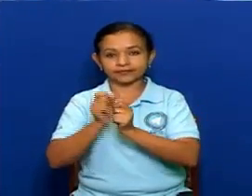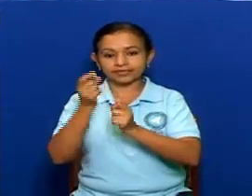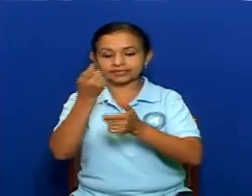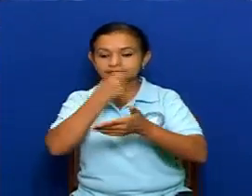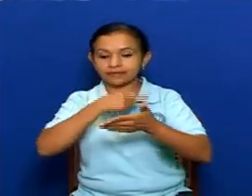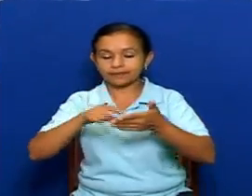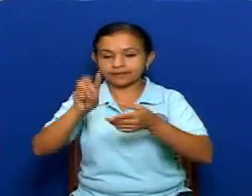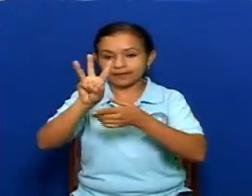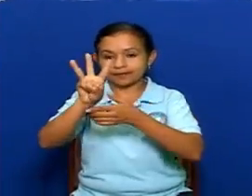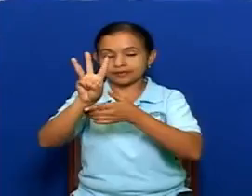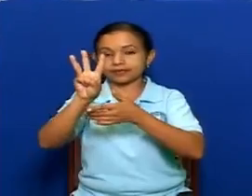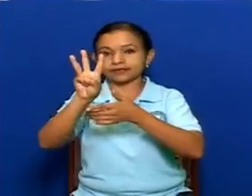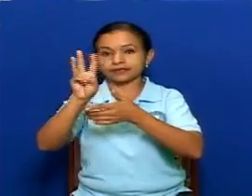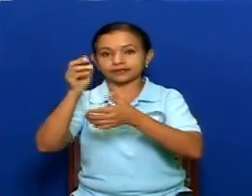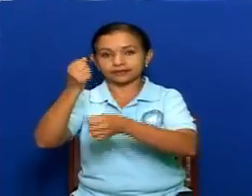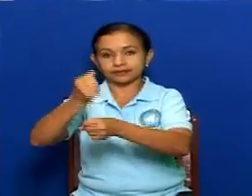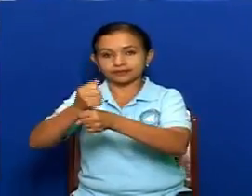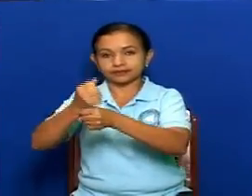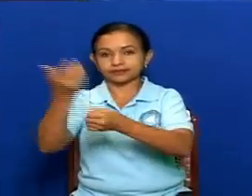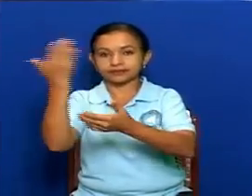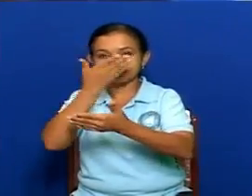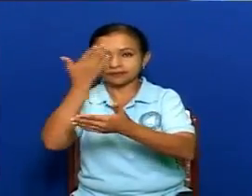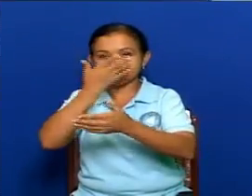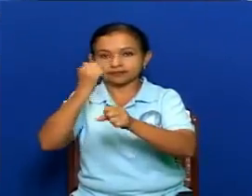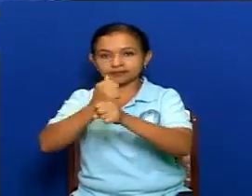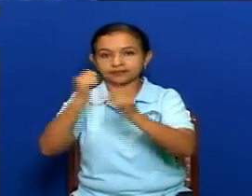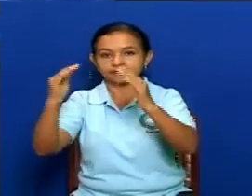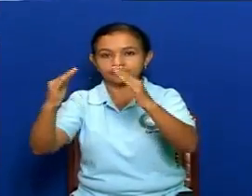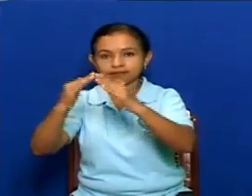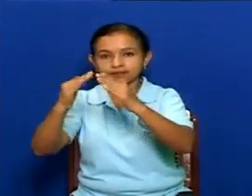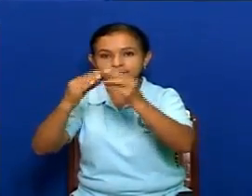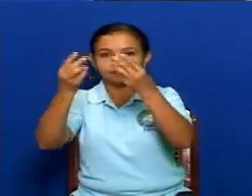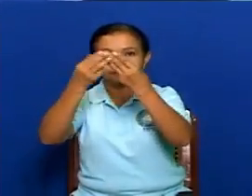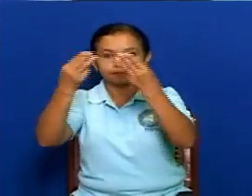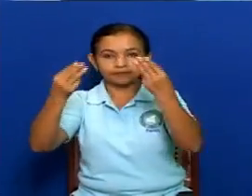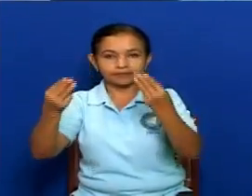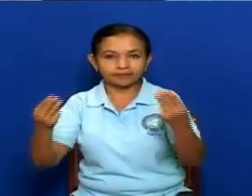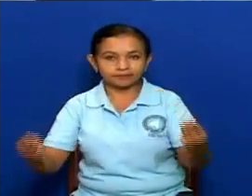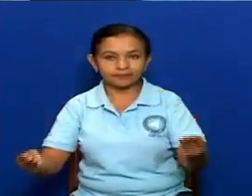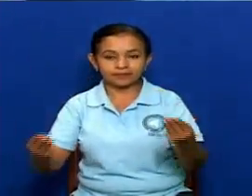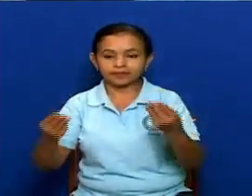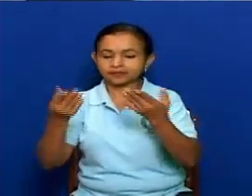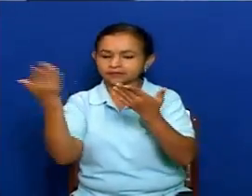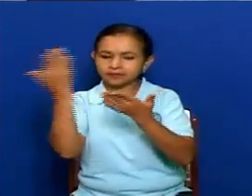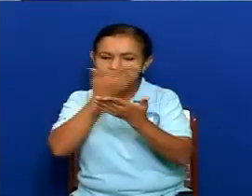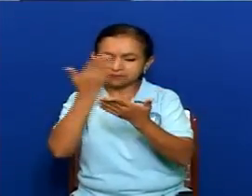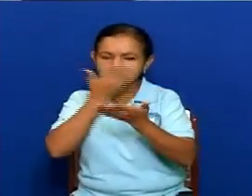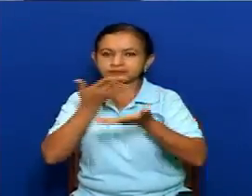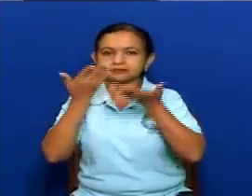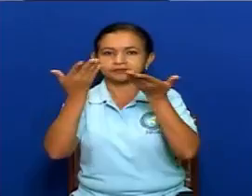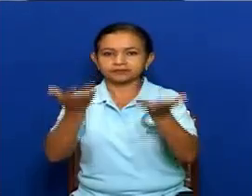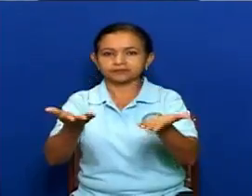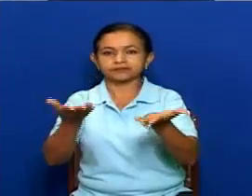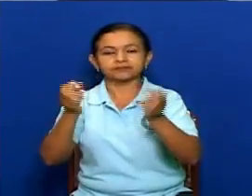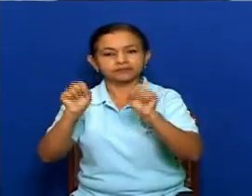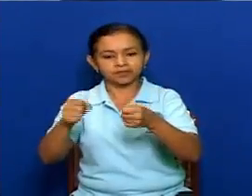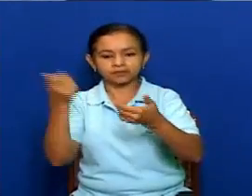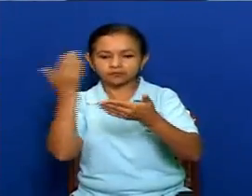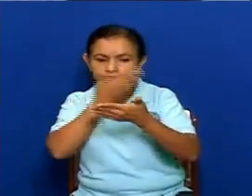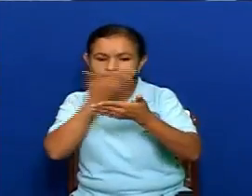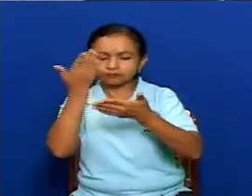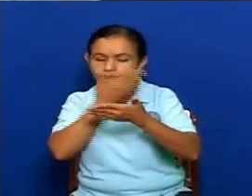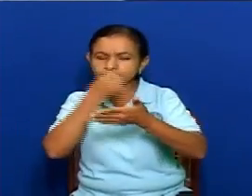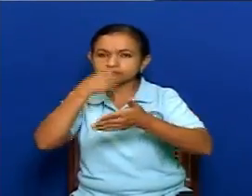semana. El encuentro se les deja tareas, se les deja material, se les da el material didáctico también para que ellos vayan